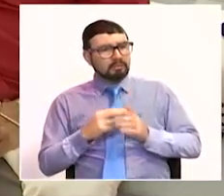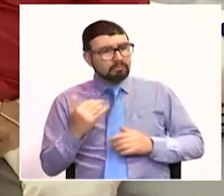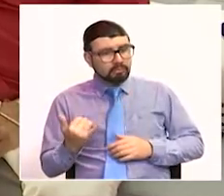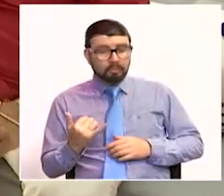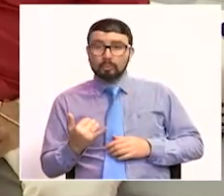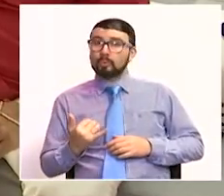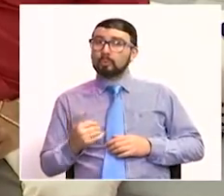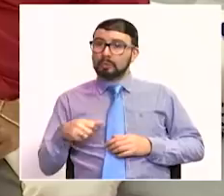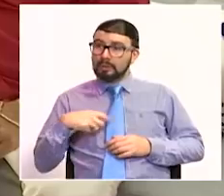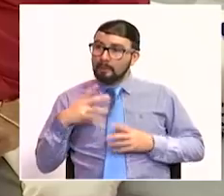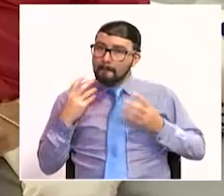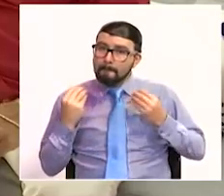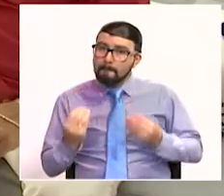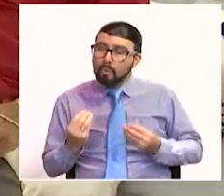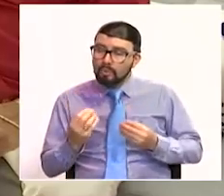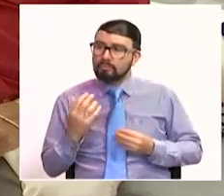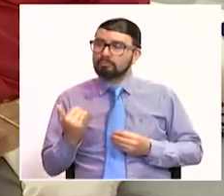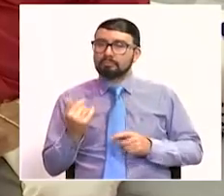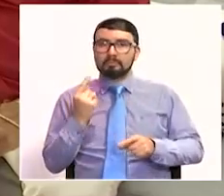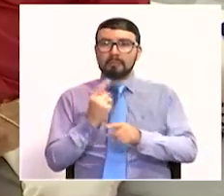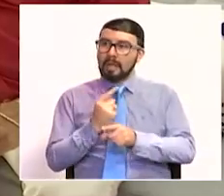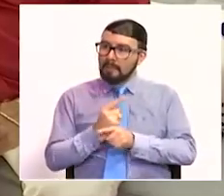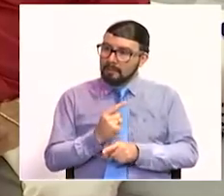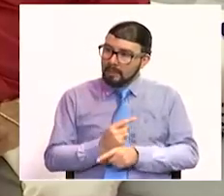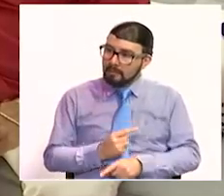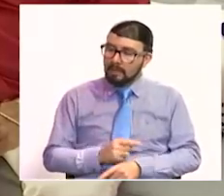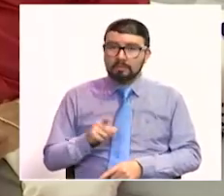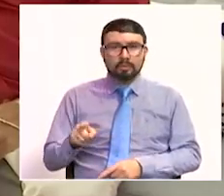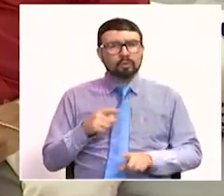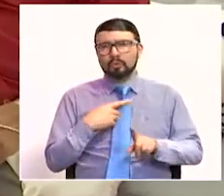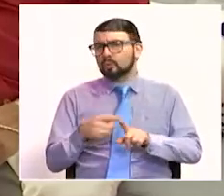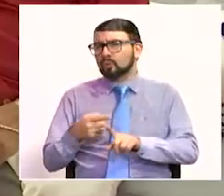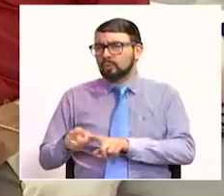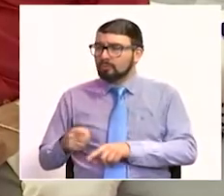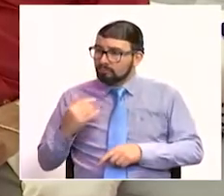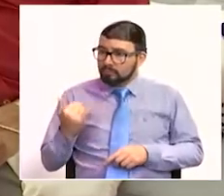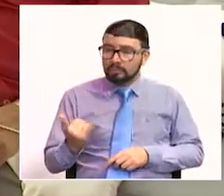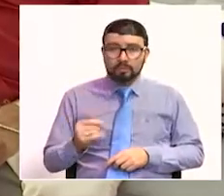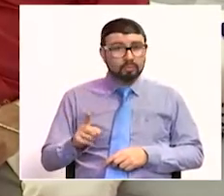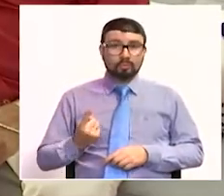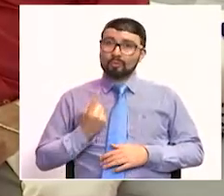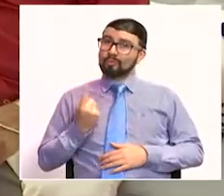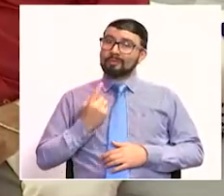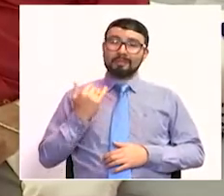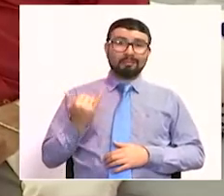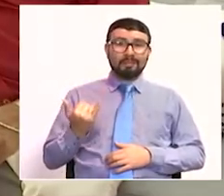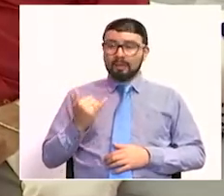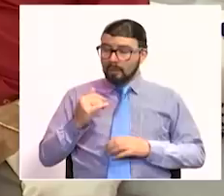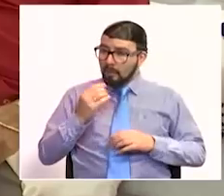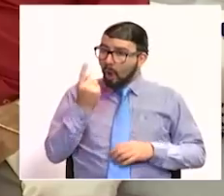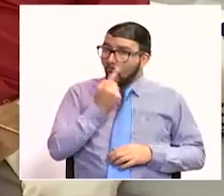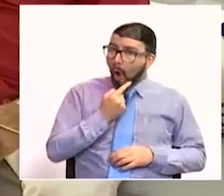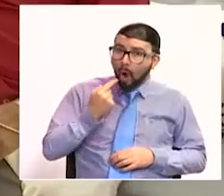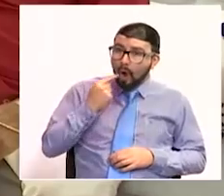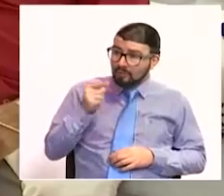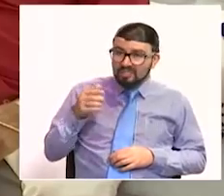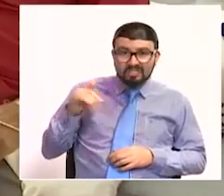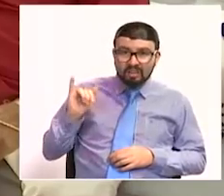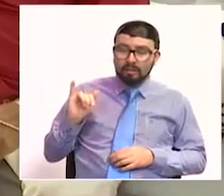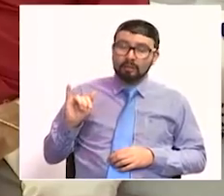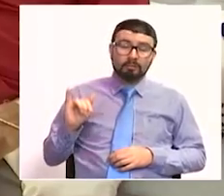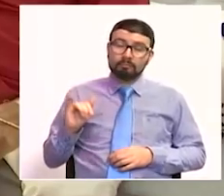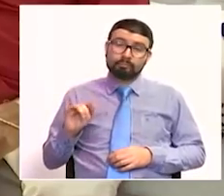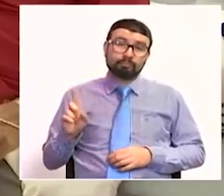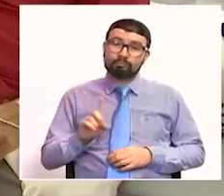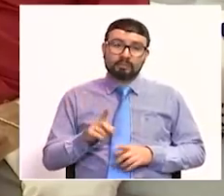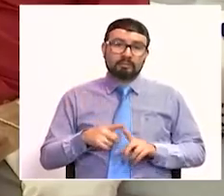muchísimos efectos en otras partes, no solamente en la parte de la boca. Para colocar